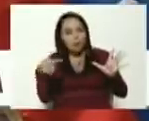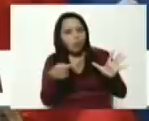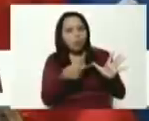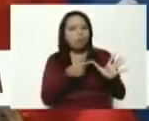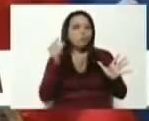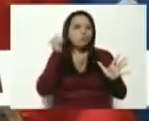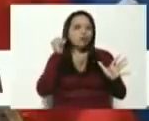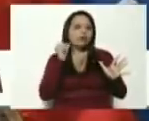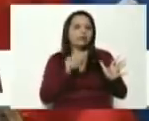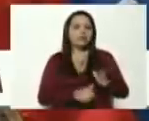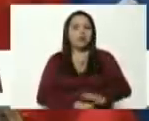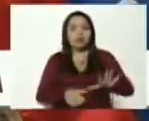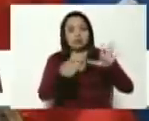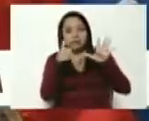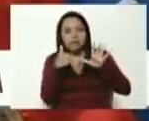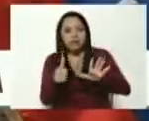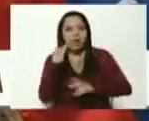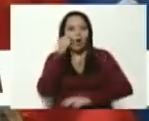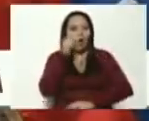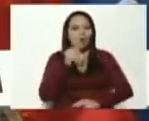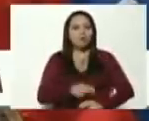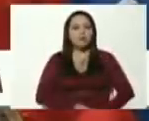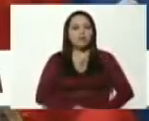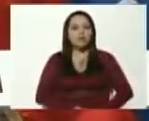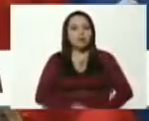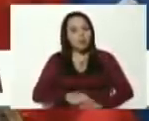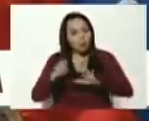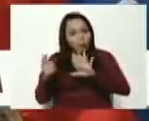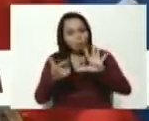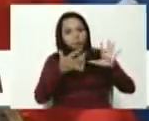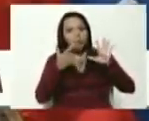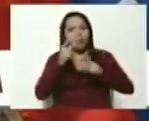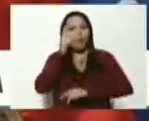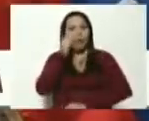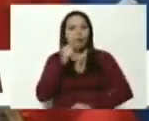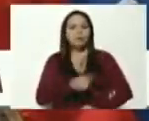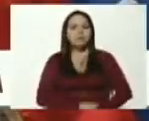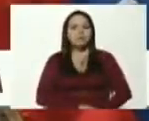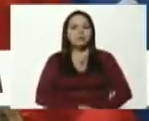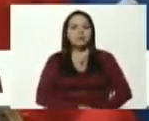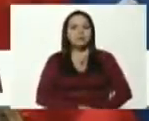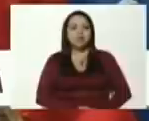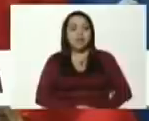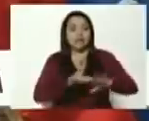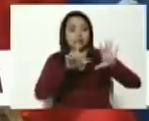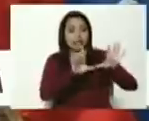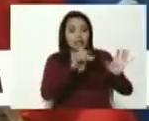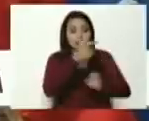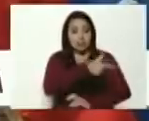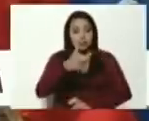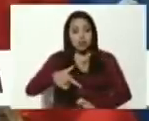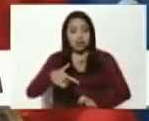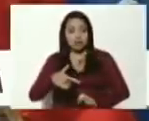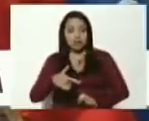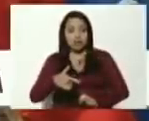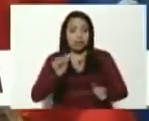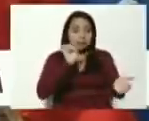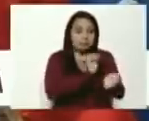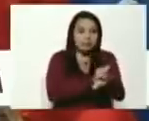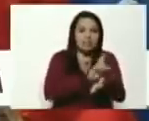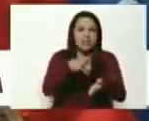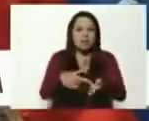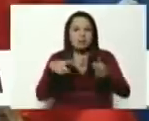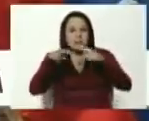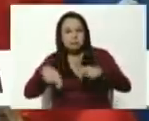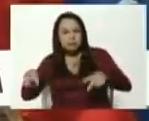Guzmán, Paseo Salomón Castillo y Oscar Gustavo Angulo. Las pesquisas continuaron y el pasado 15